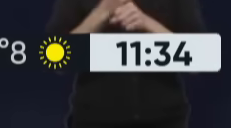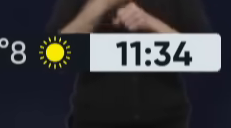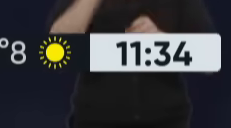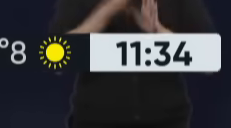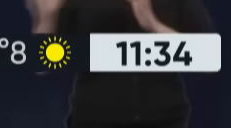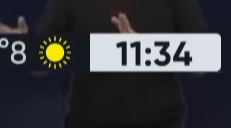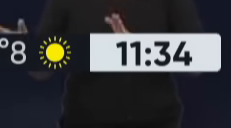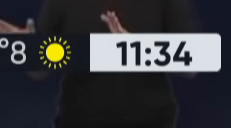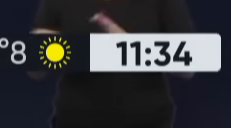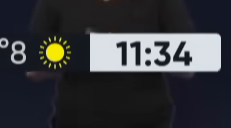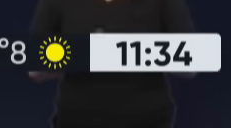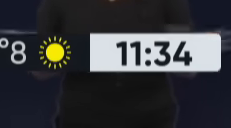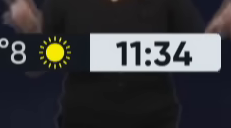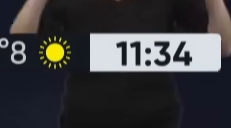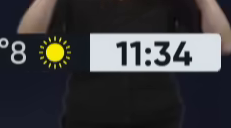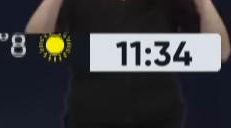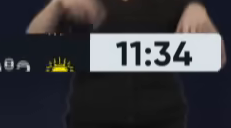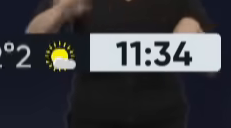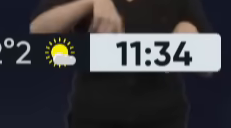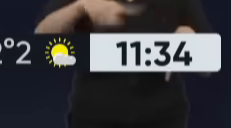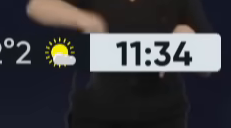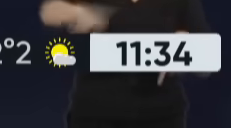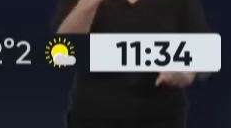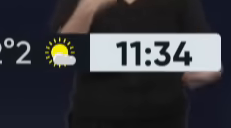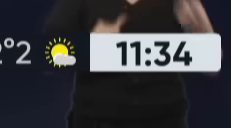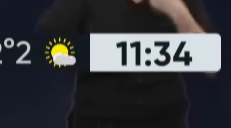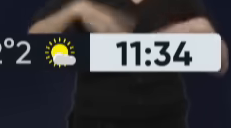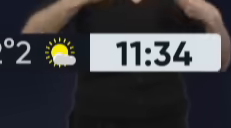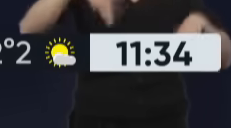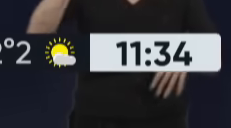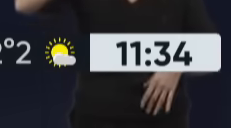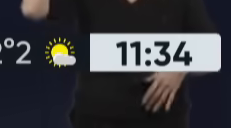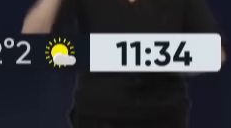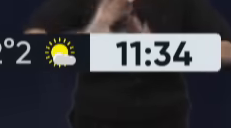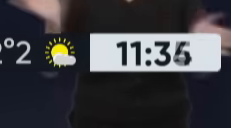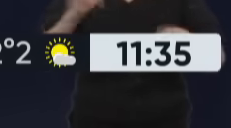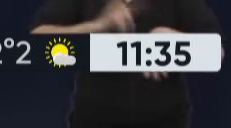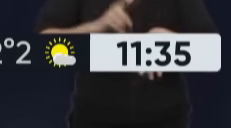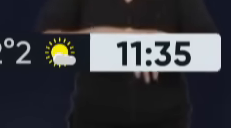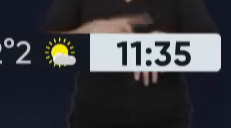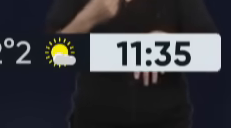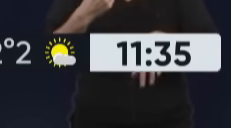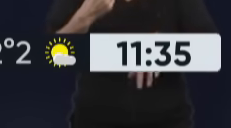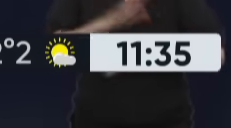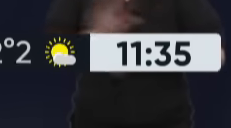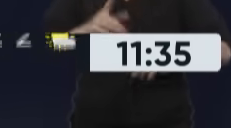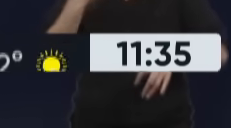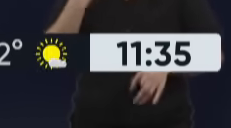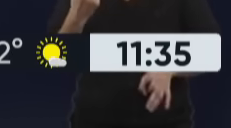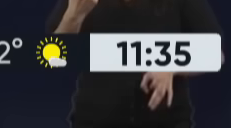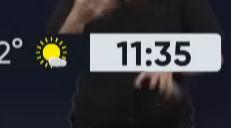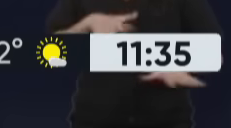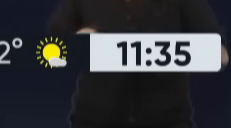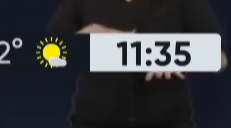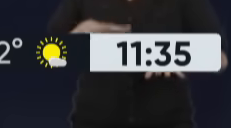de la pregunta. Este es un tema que ustedes me han preguntado un sinfín de oportunidades desde que ocurrió el triste episodio,